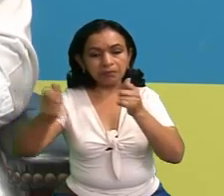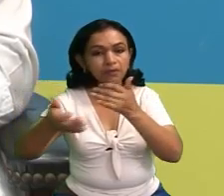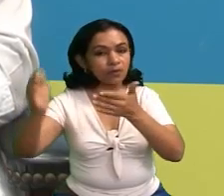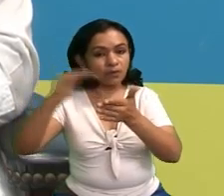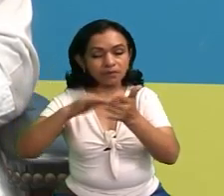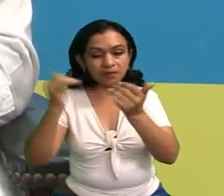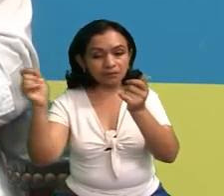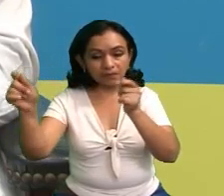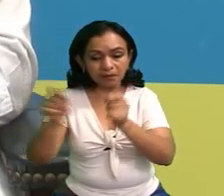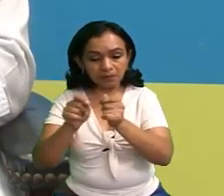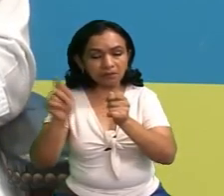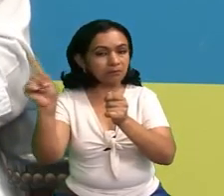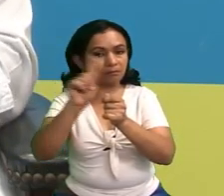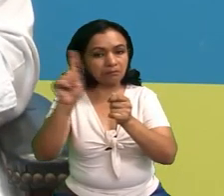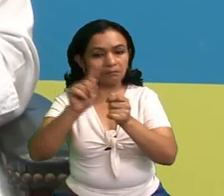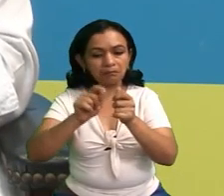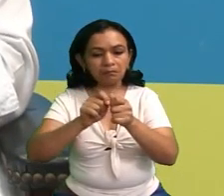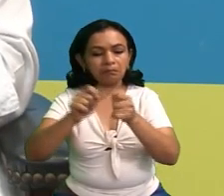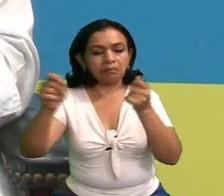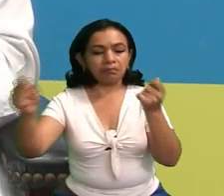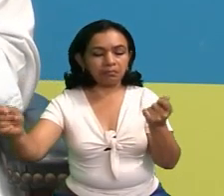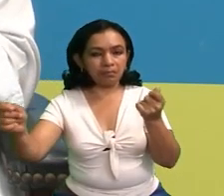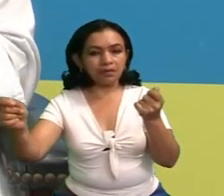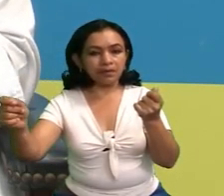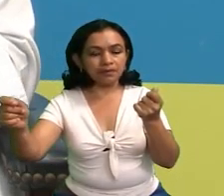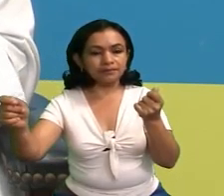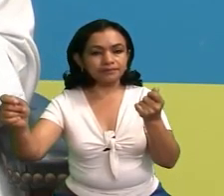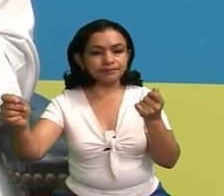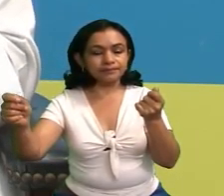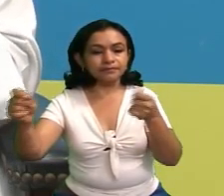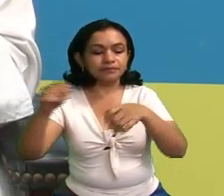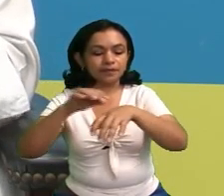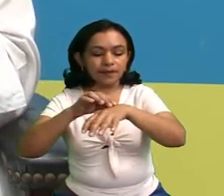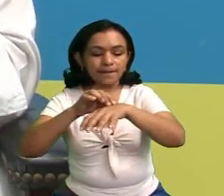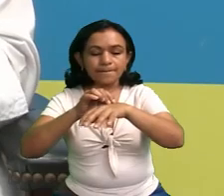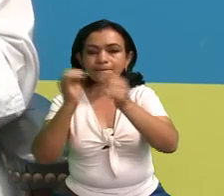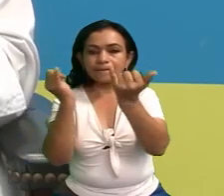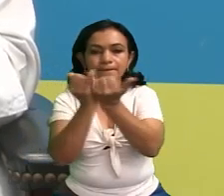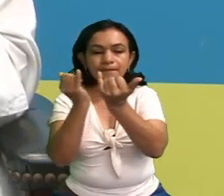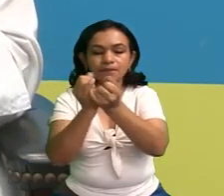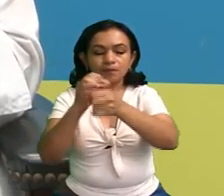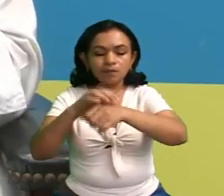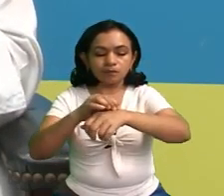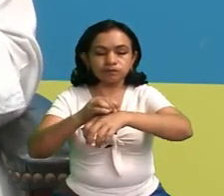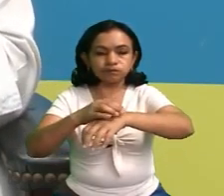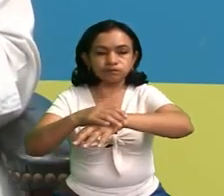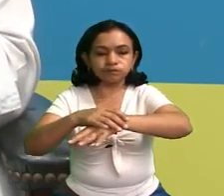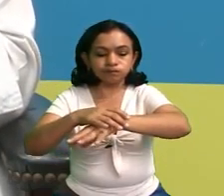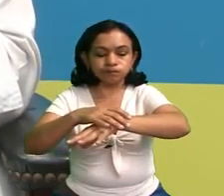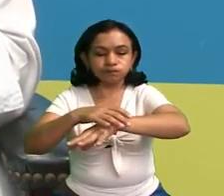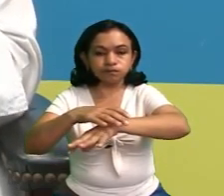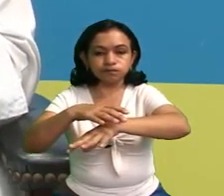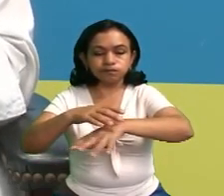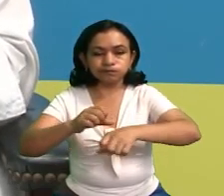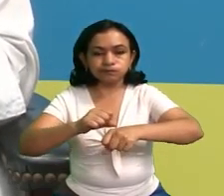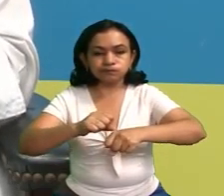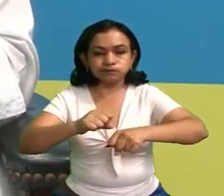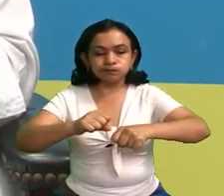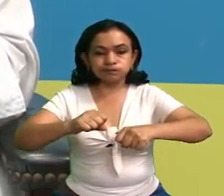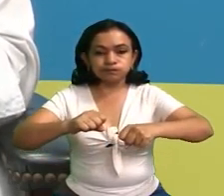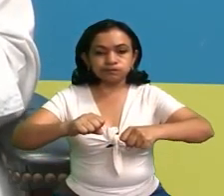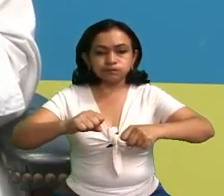su posición normal. Queda estirado. Con la piel funciona de la misma manera. Si nosotros aumentamos bruscamente